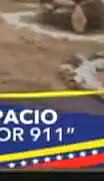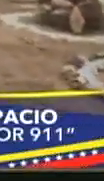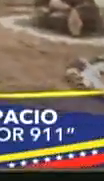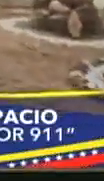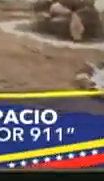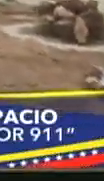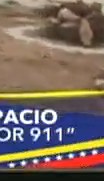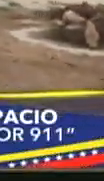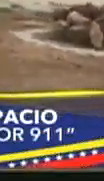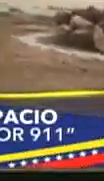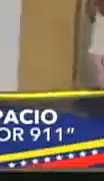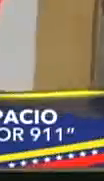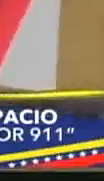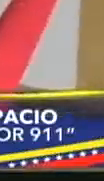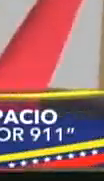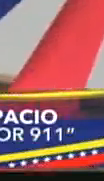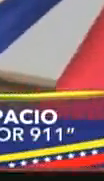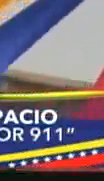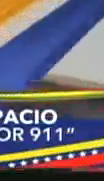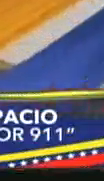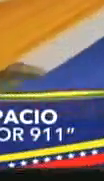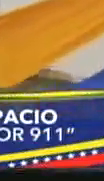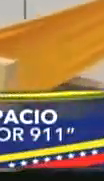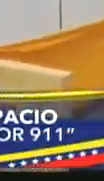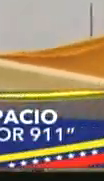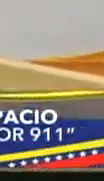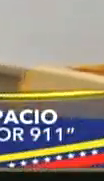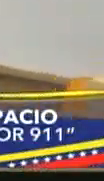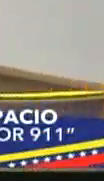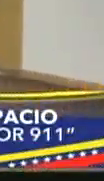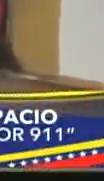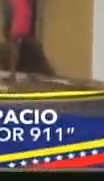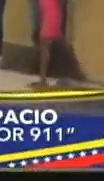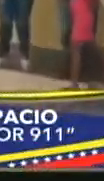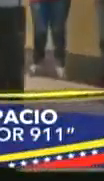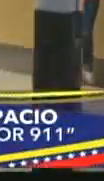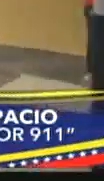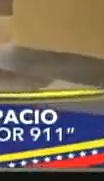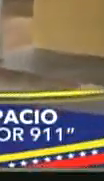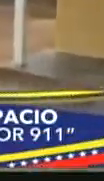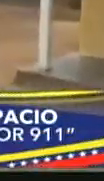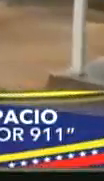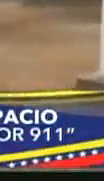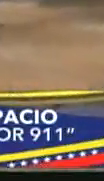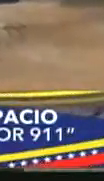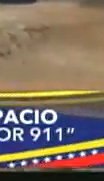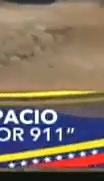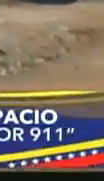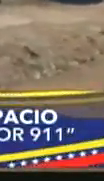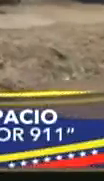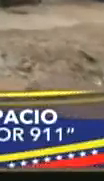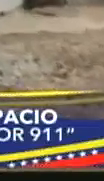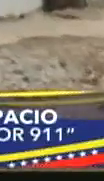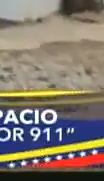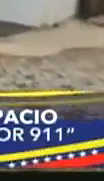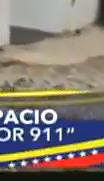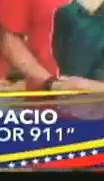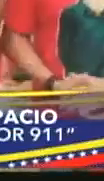presidente Nicolás Maduro, le voy a hacer el pase a la líder de calle para que le explique cómo está esto por